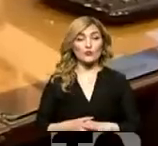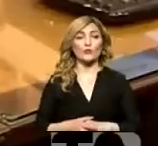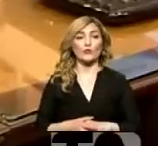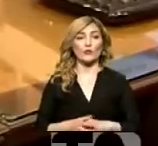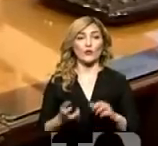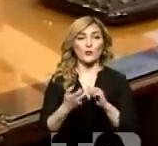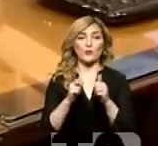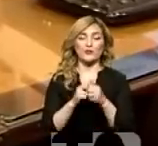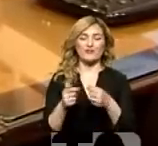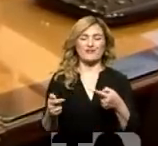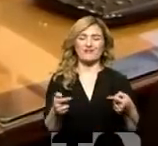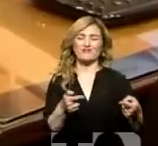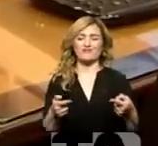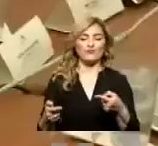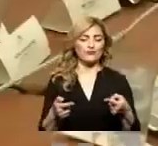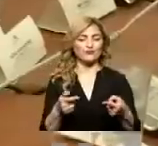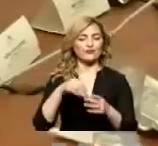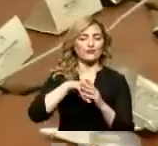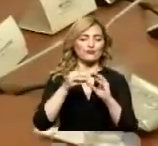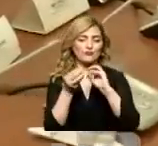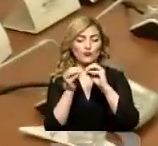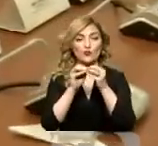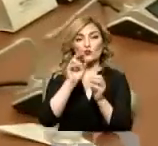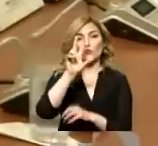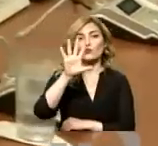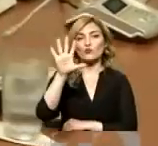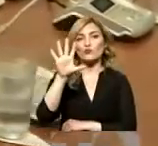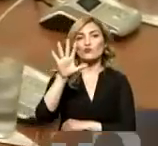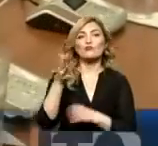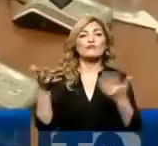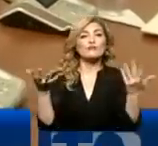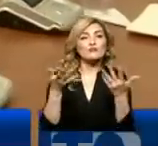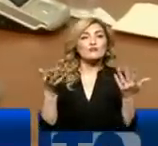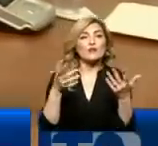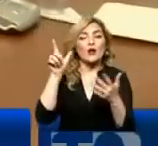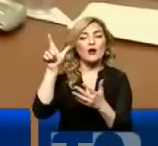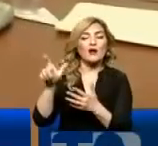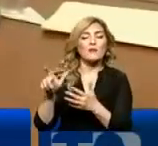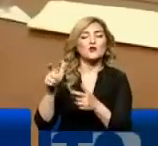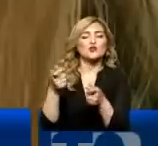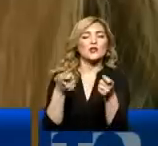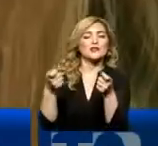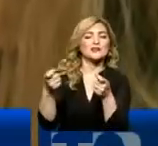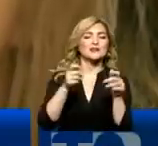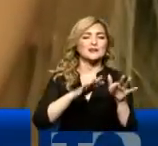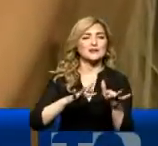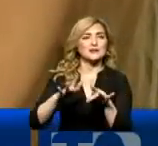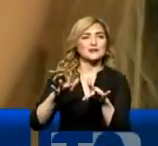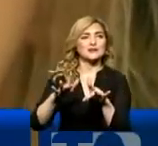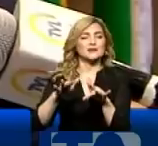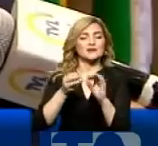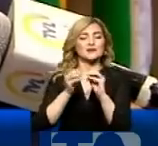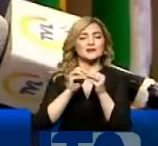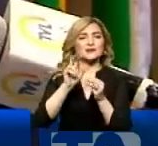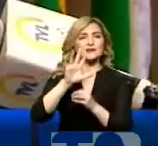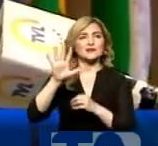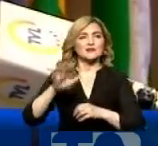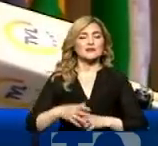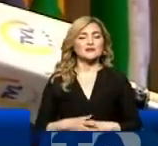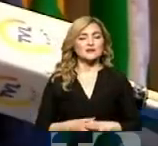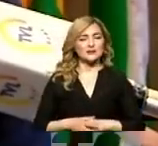de ciertos descontentos al interno del bloque que pasa por quien dirige la Secretaría Ejecutiva de Alianza País. No ha